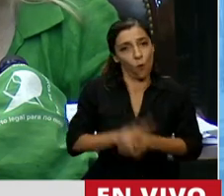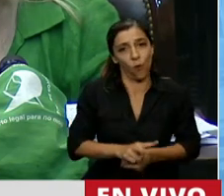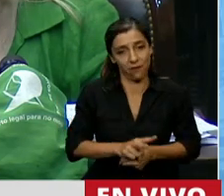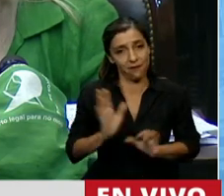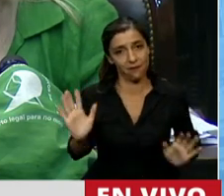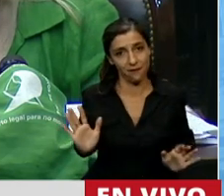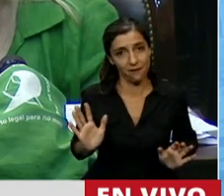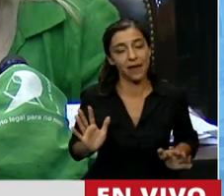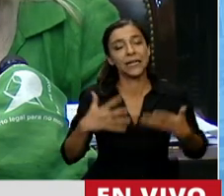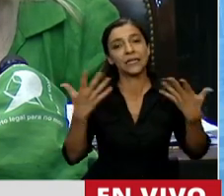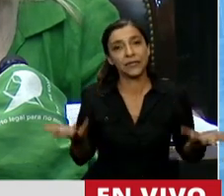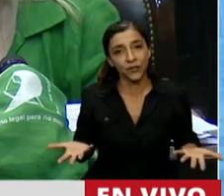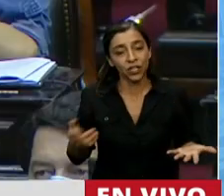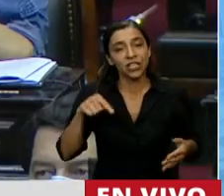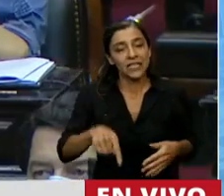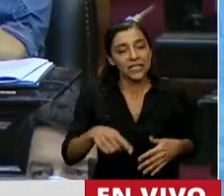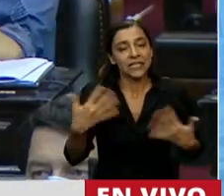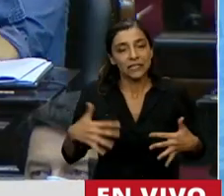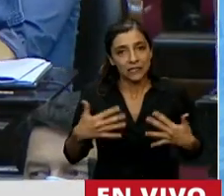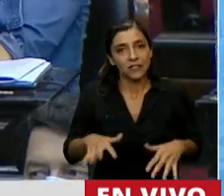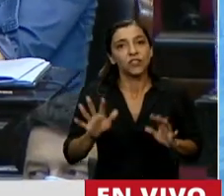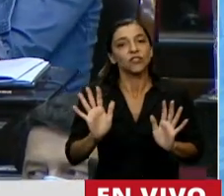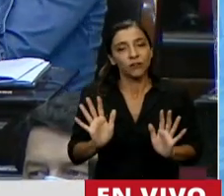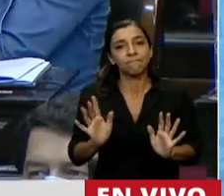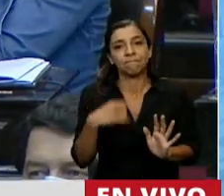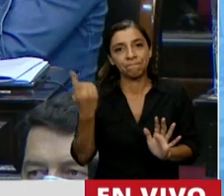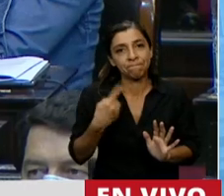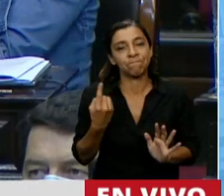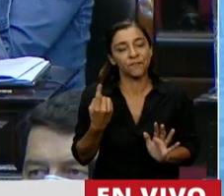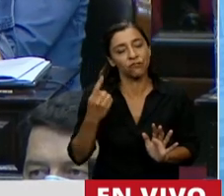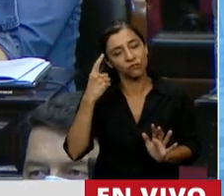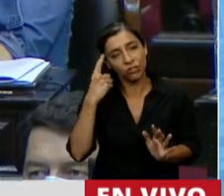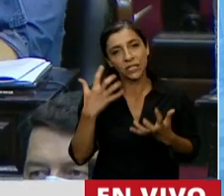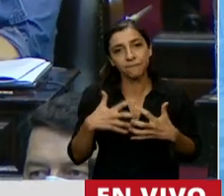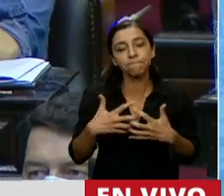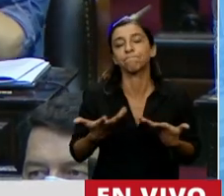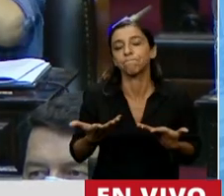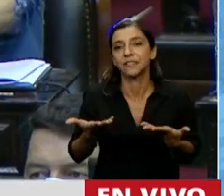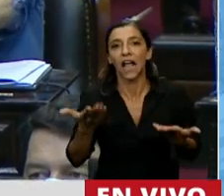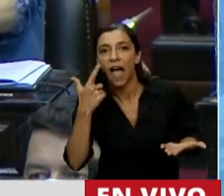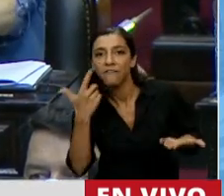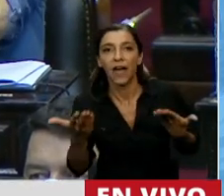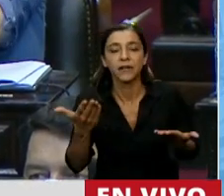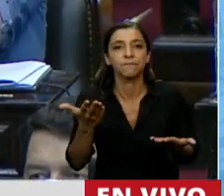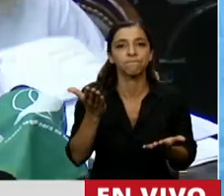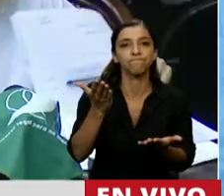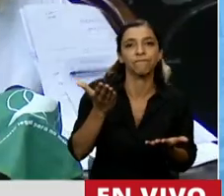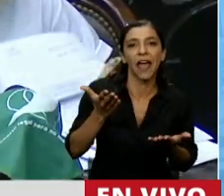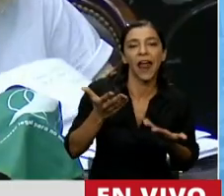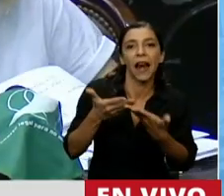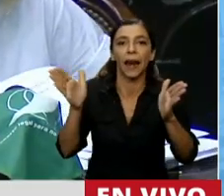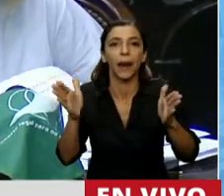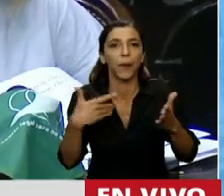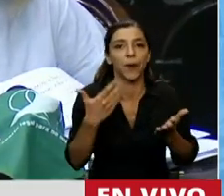donde entramos en el análisis de equilibrios de libertades y derechos, del lugar que nosotros